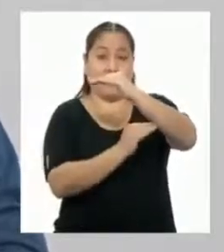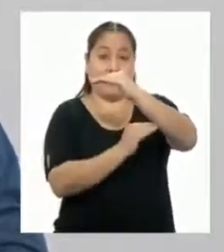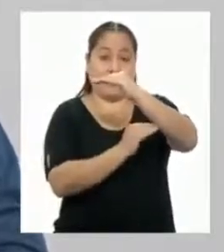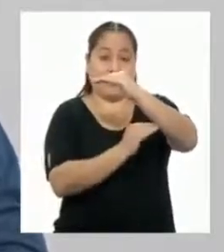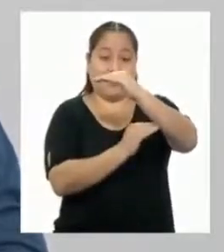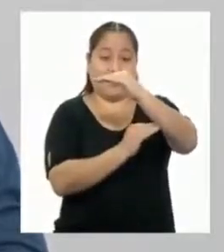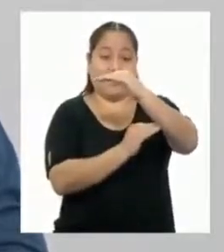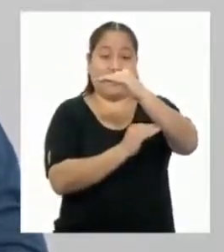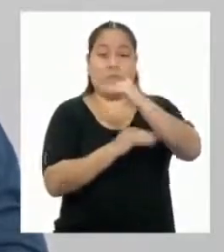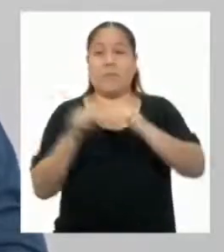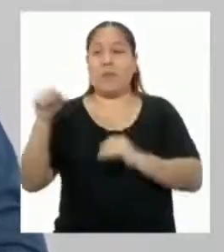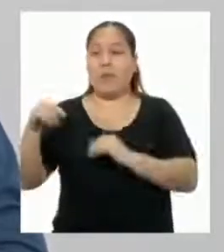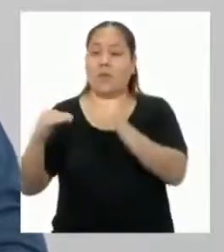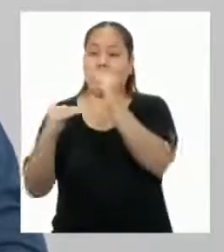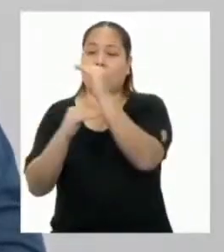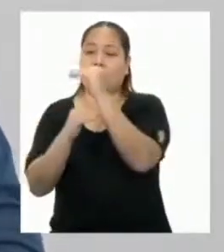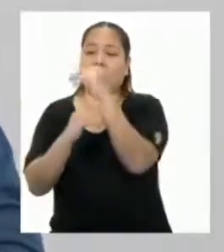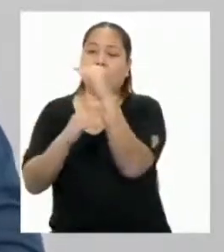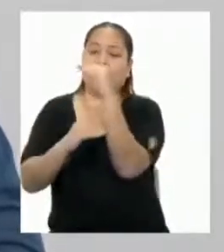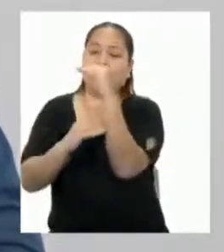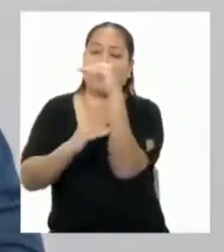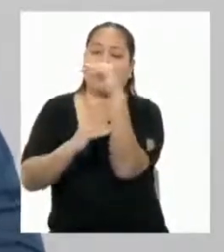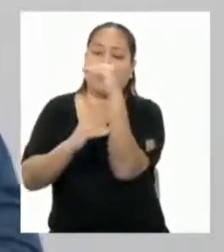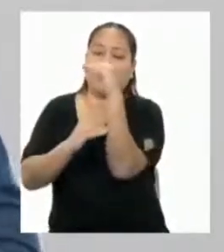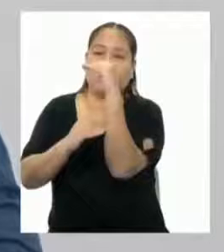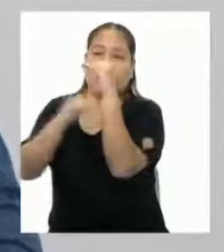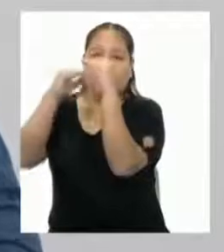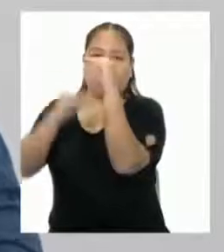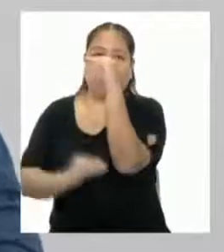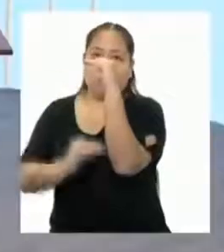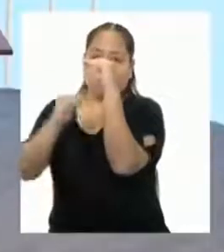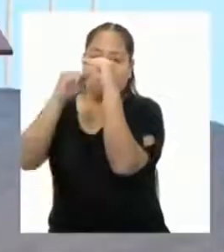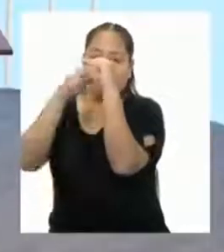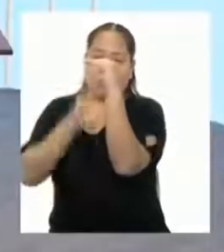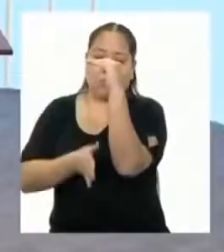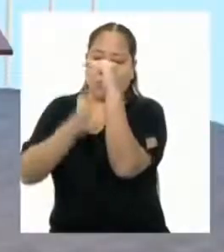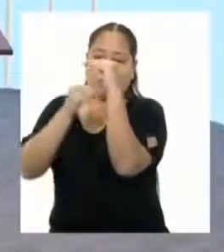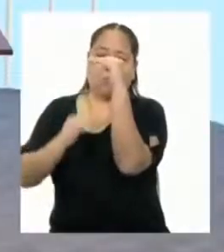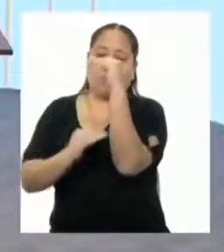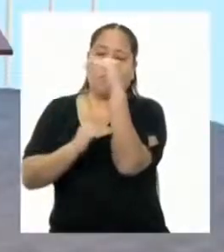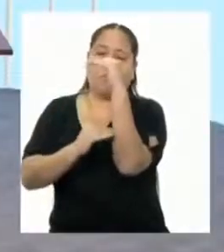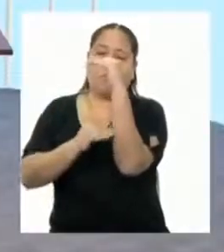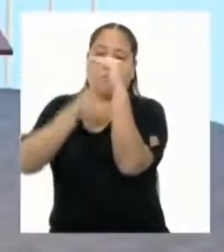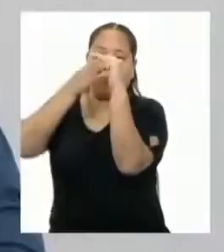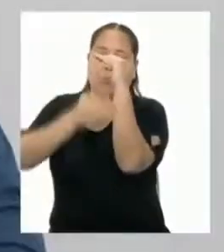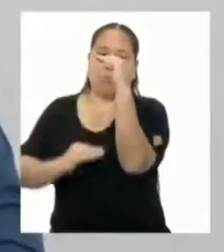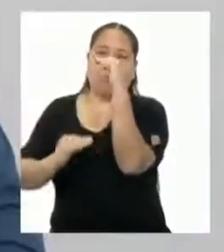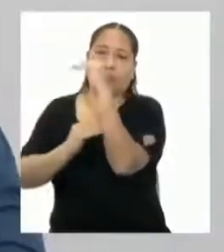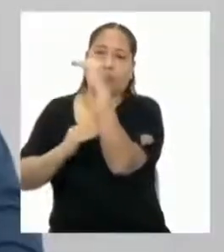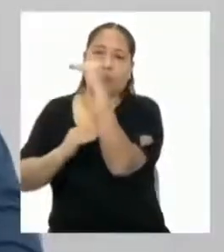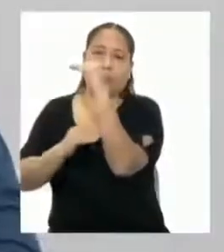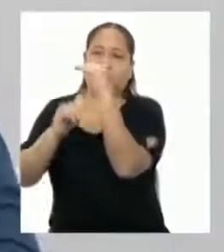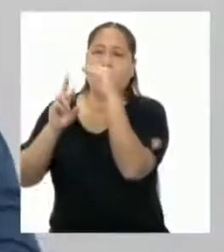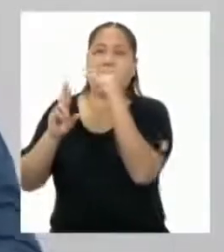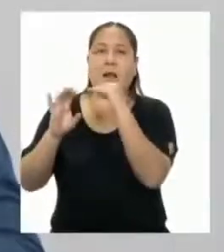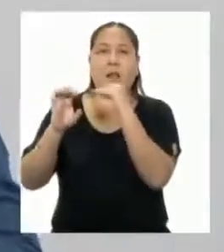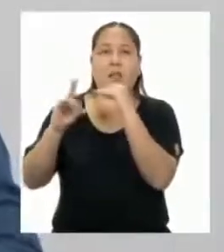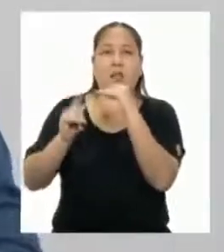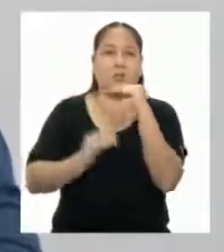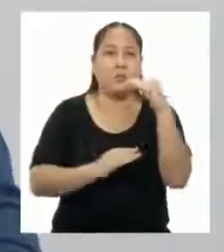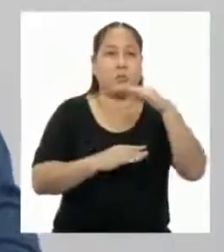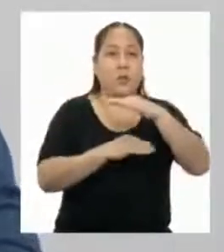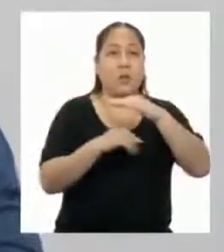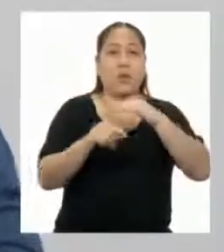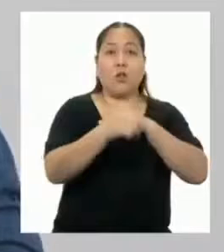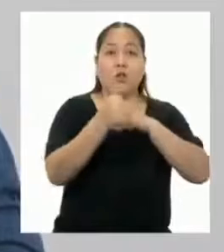sus aristas laterales son perpendiculares a las bases. Claro, eso está facilito. Sí, y otra